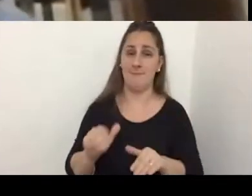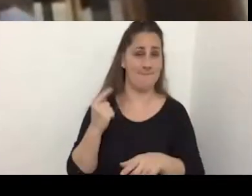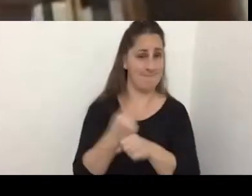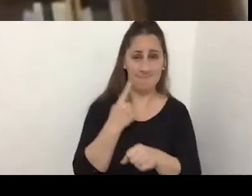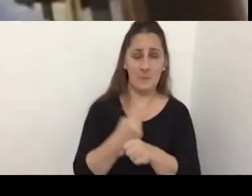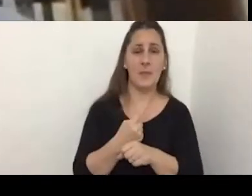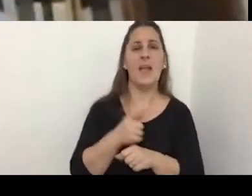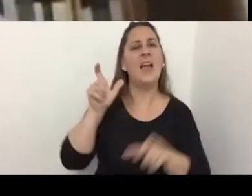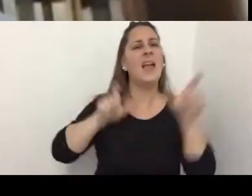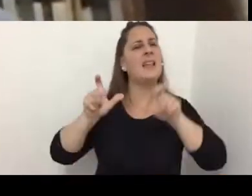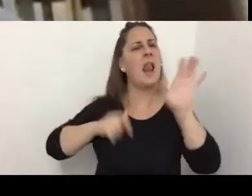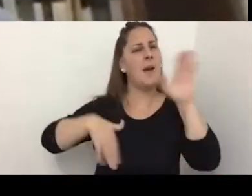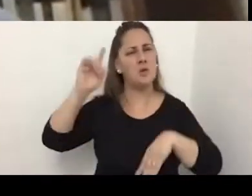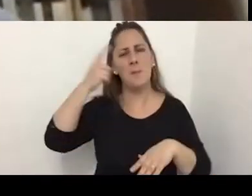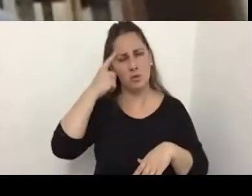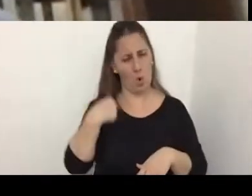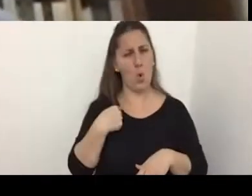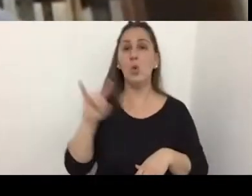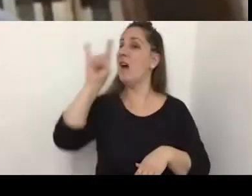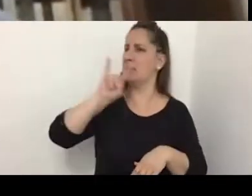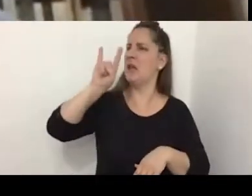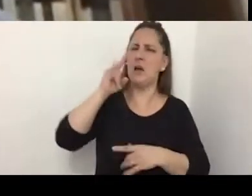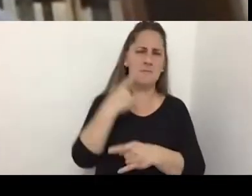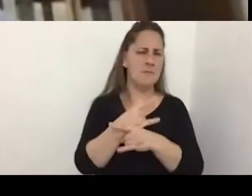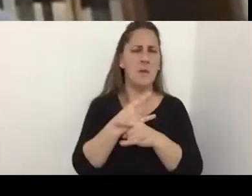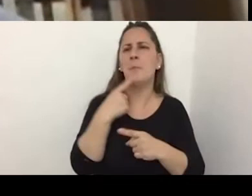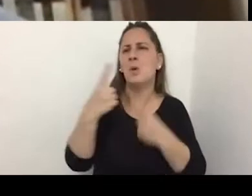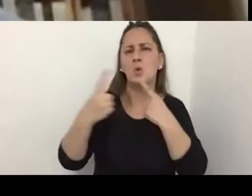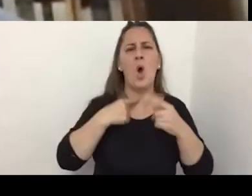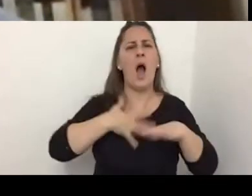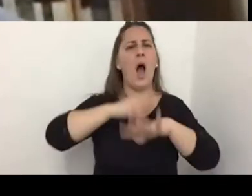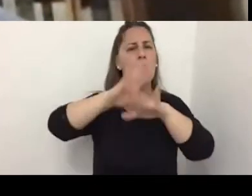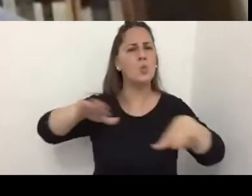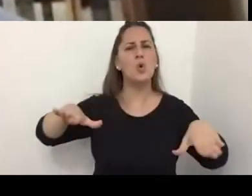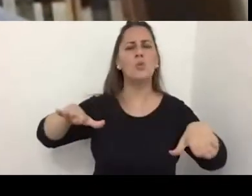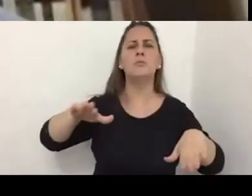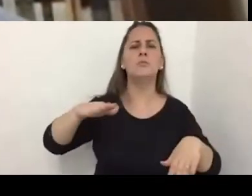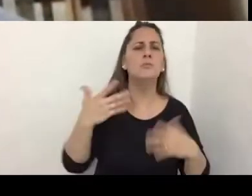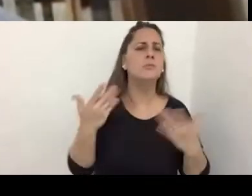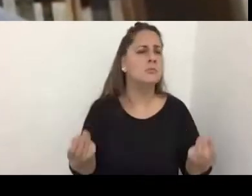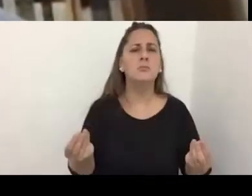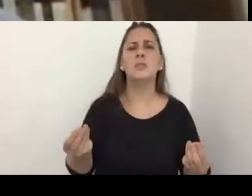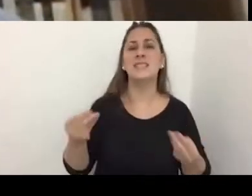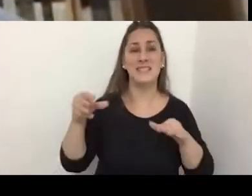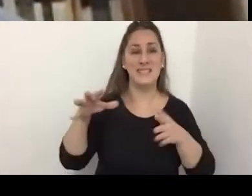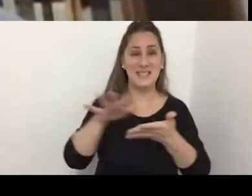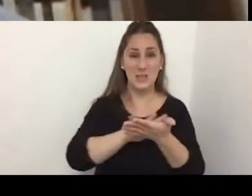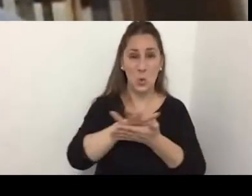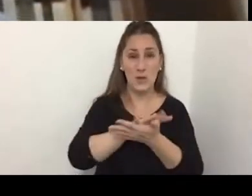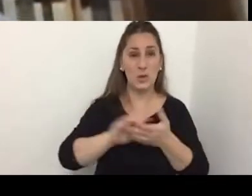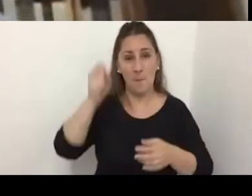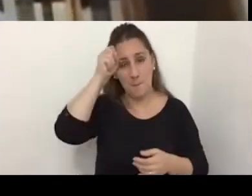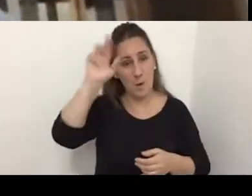yo a veces lo pregunto en la facultad y los chicos y las chicas dicen, y cuando la situación es peor, ¿hay más o